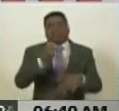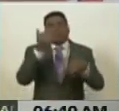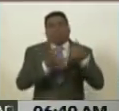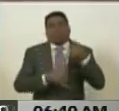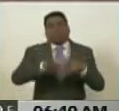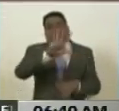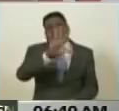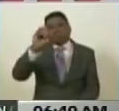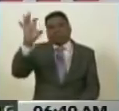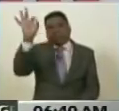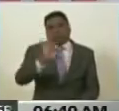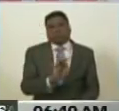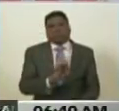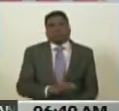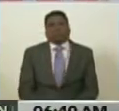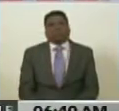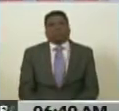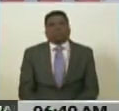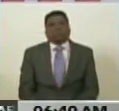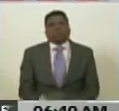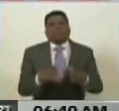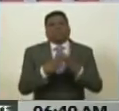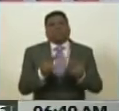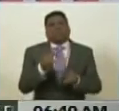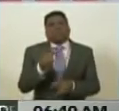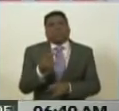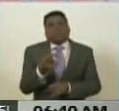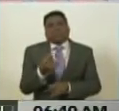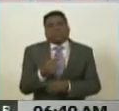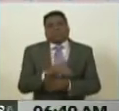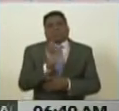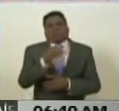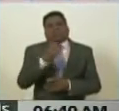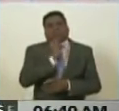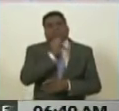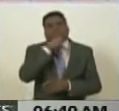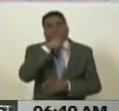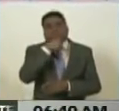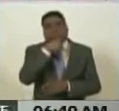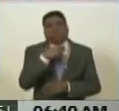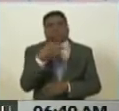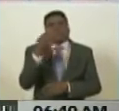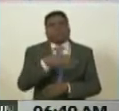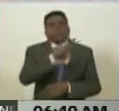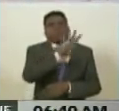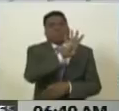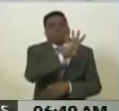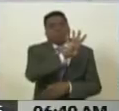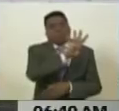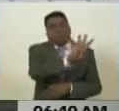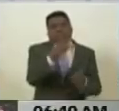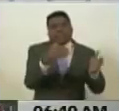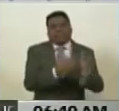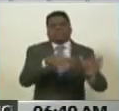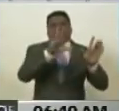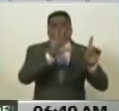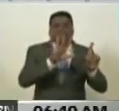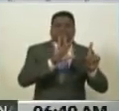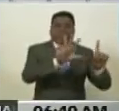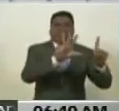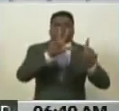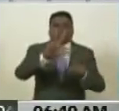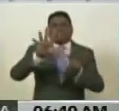50% que llevó el salario mínimo nacional y las pensiones, que hay que subrayarlo siempre, a 40,638 bolívares.